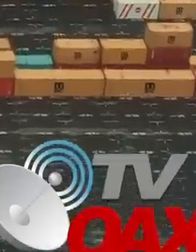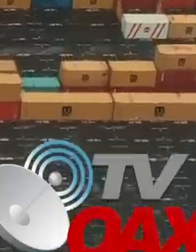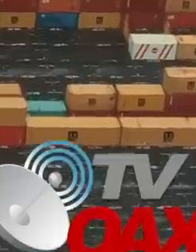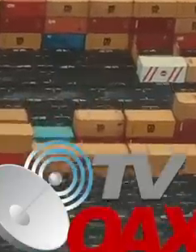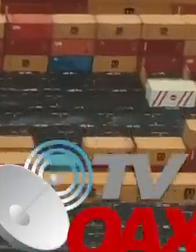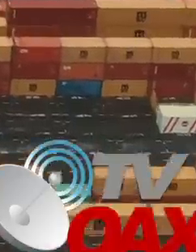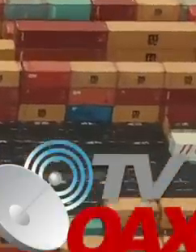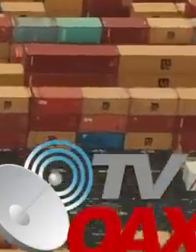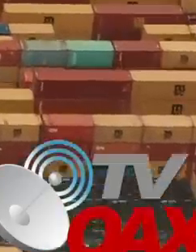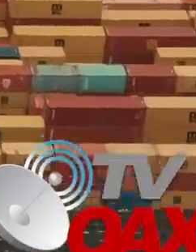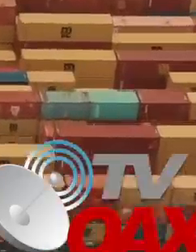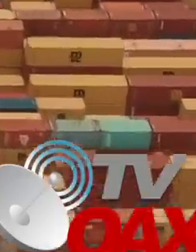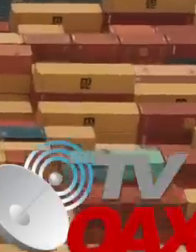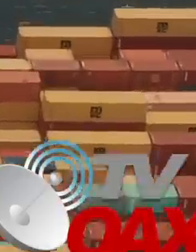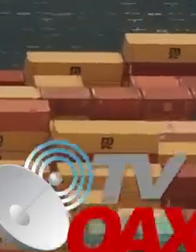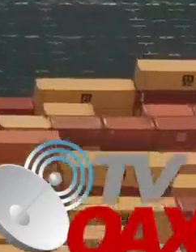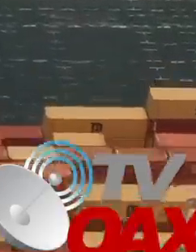Unidos.